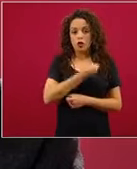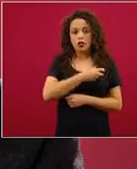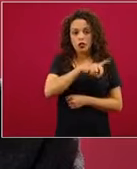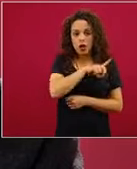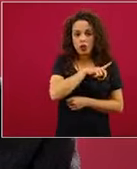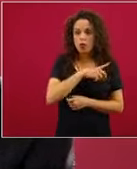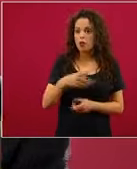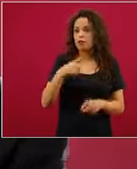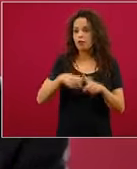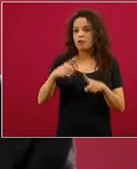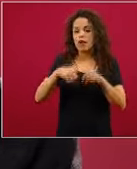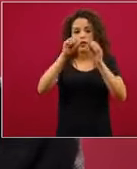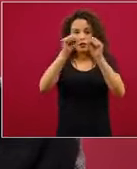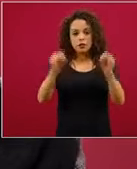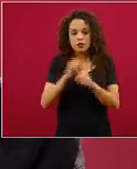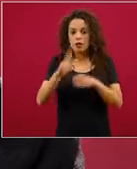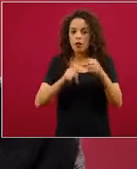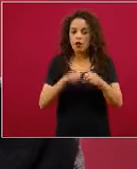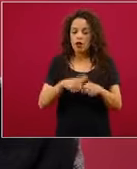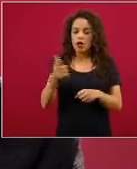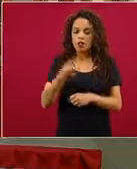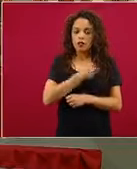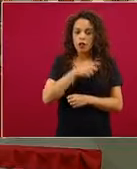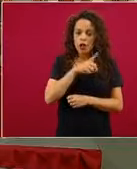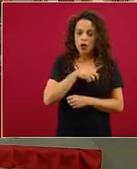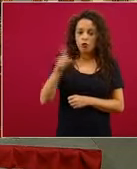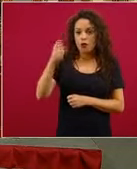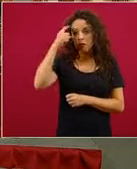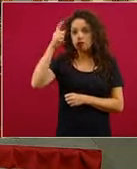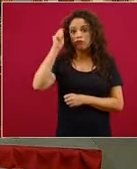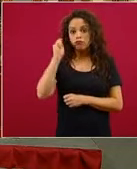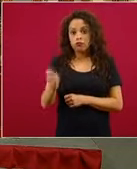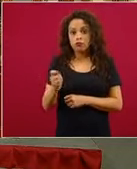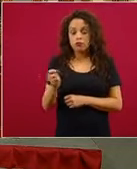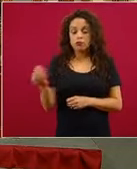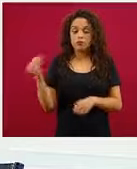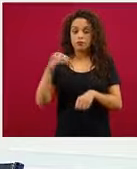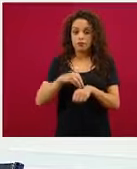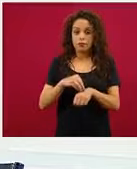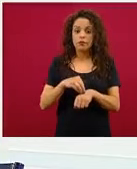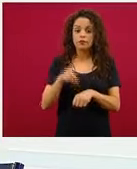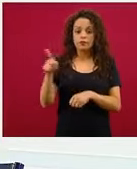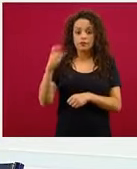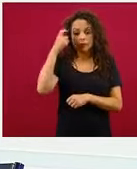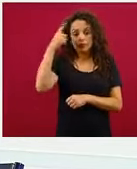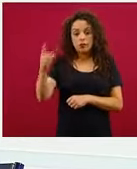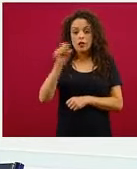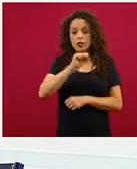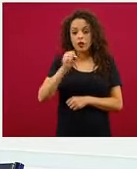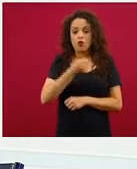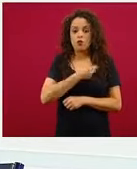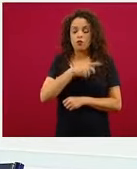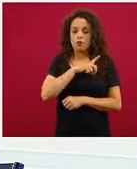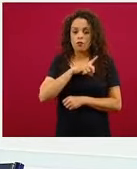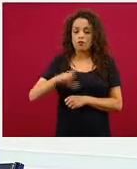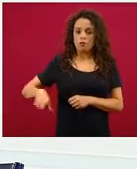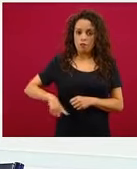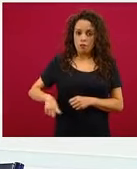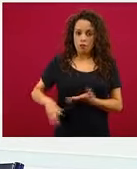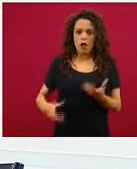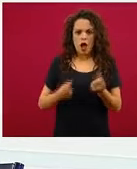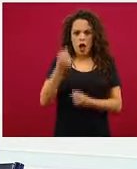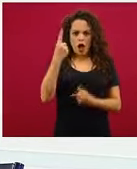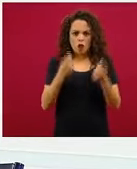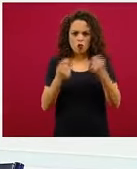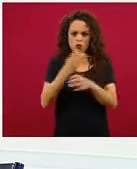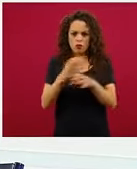Sistema Nacional de Salud, creador también del Instituto Nacional de Salud Pública, por cierto. En algunas cosas discrepamos de